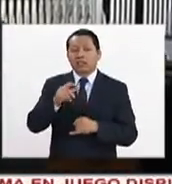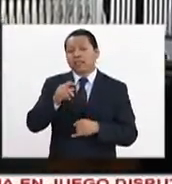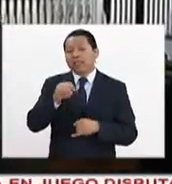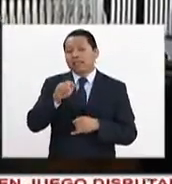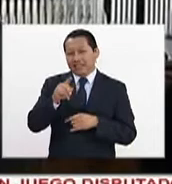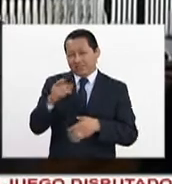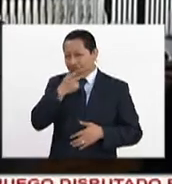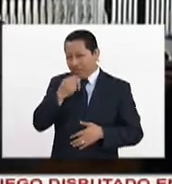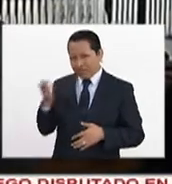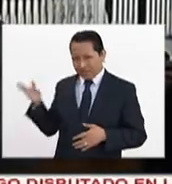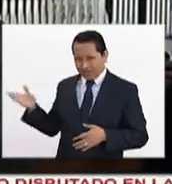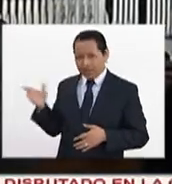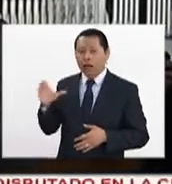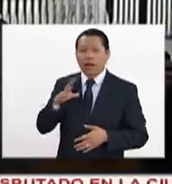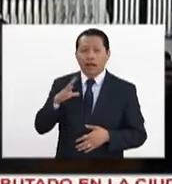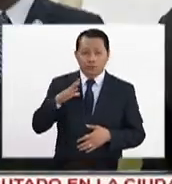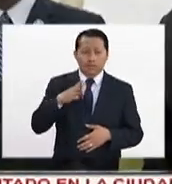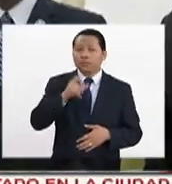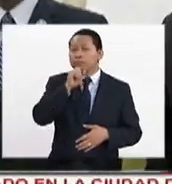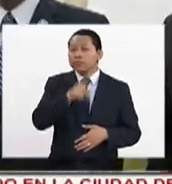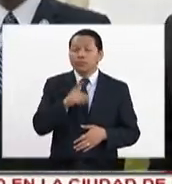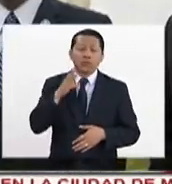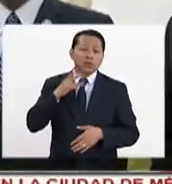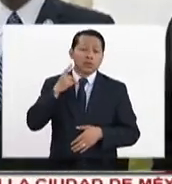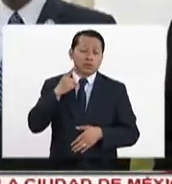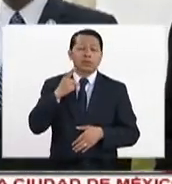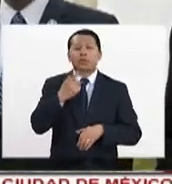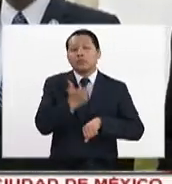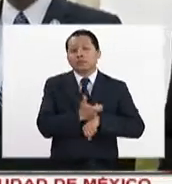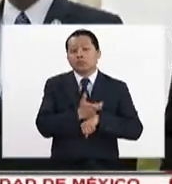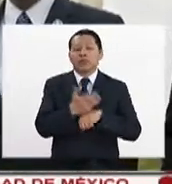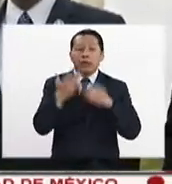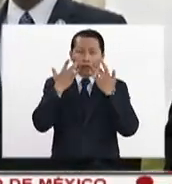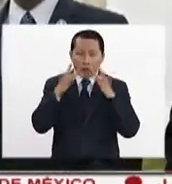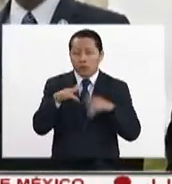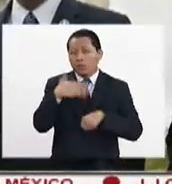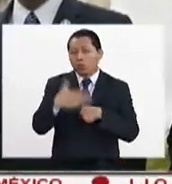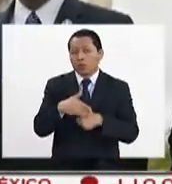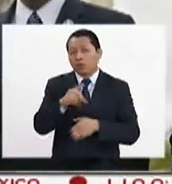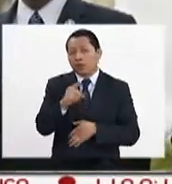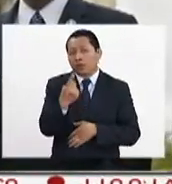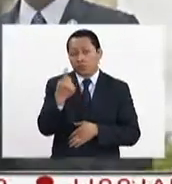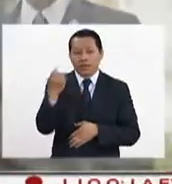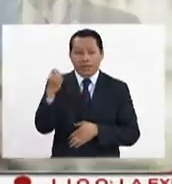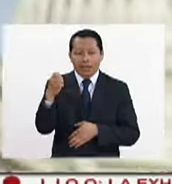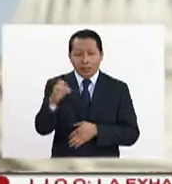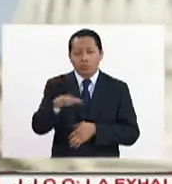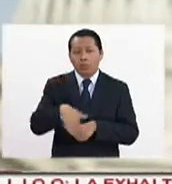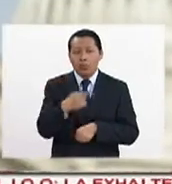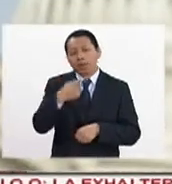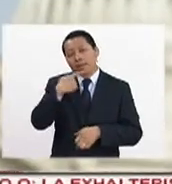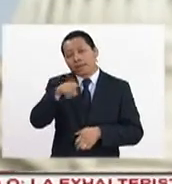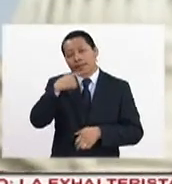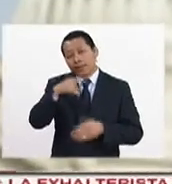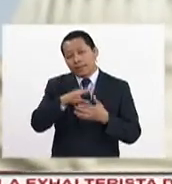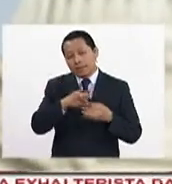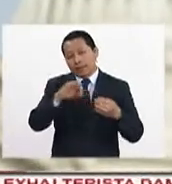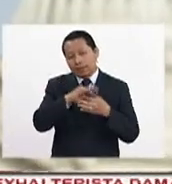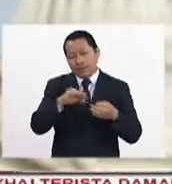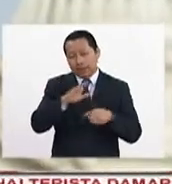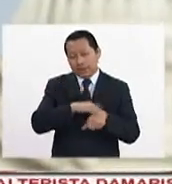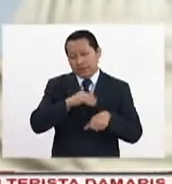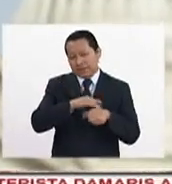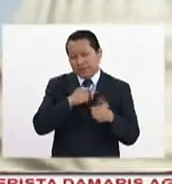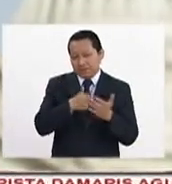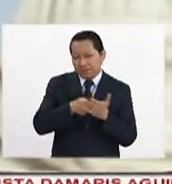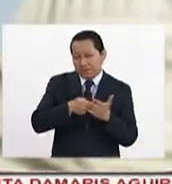Trent Franks, congresista estadounidense, renunciará a su cargo el próximo 31 de enero tras las acusaciones de acoso sexual